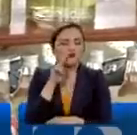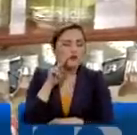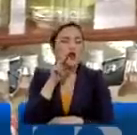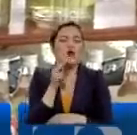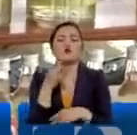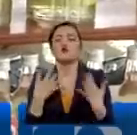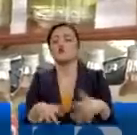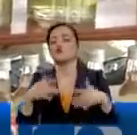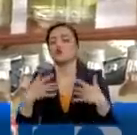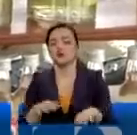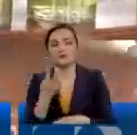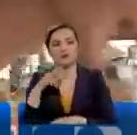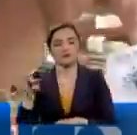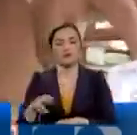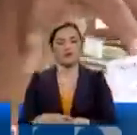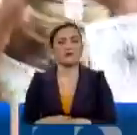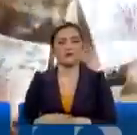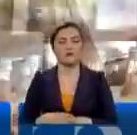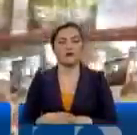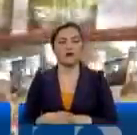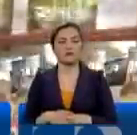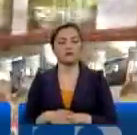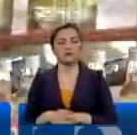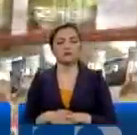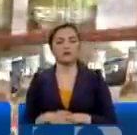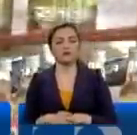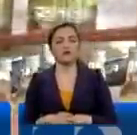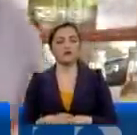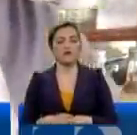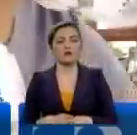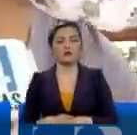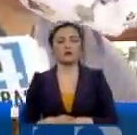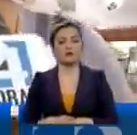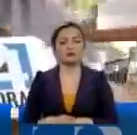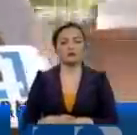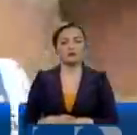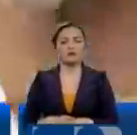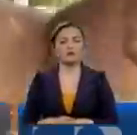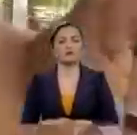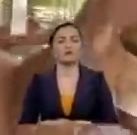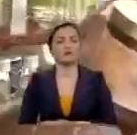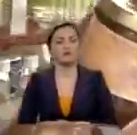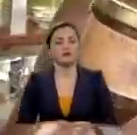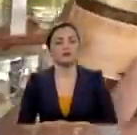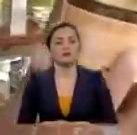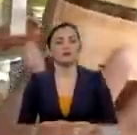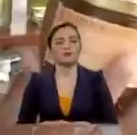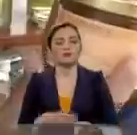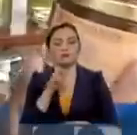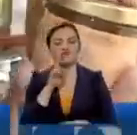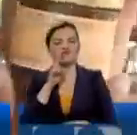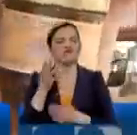la miel que podemos ver aquí en esta presentación. También tenemos la presentación de la